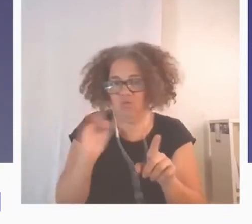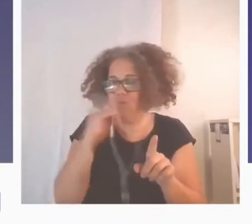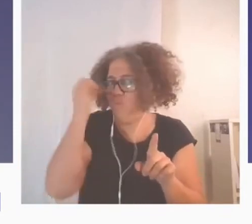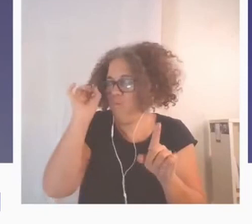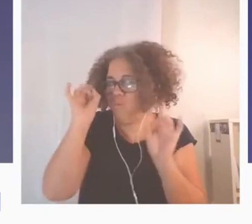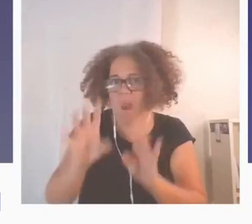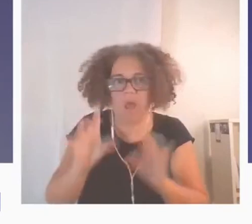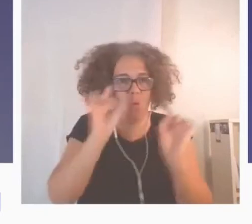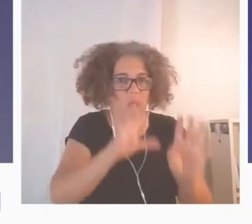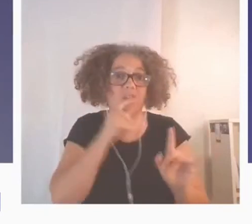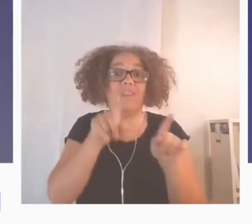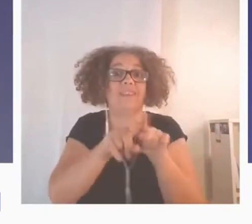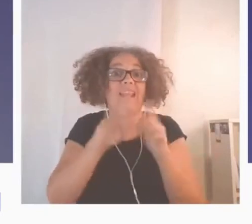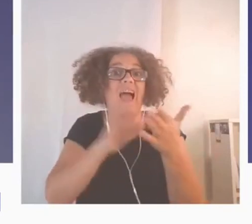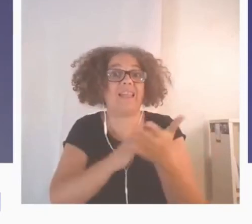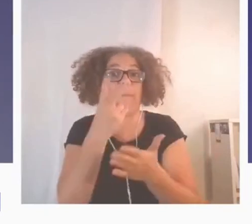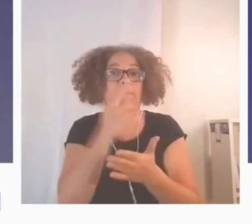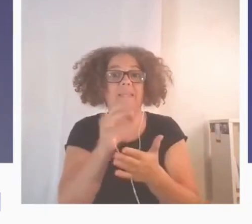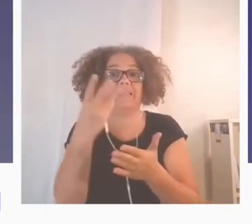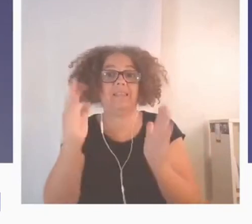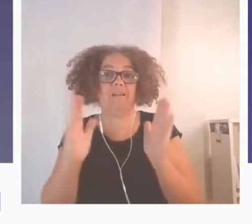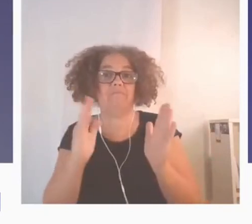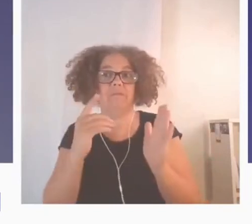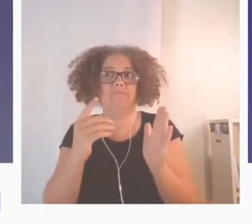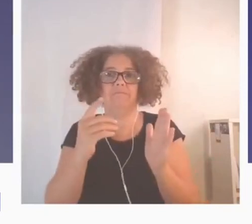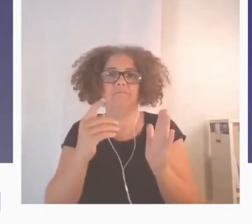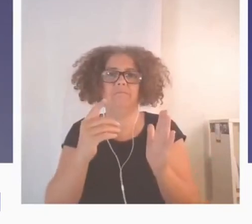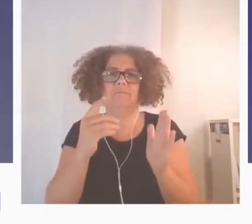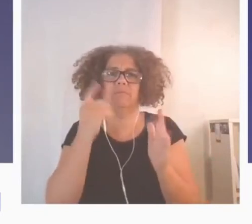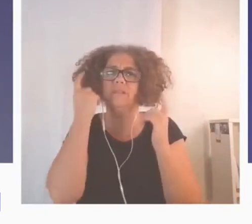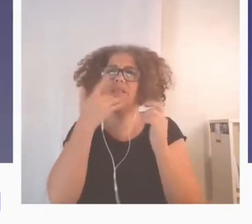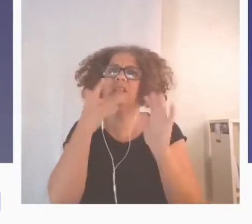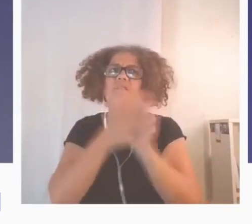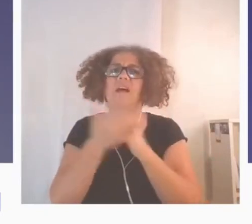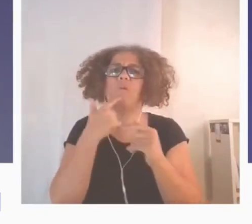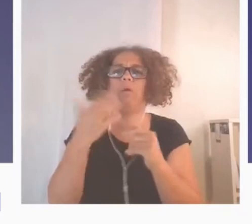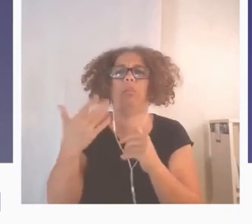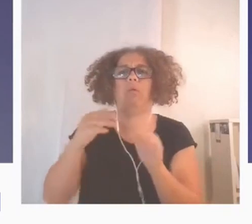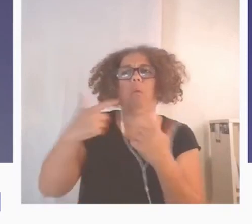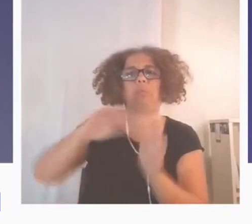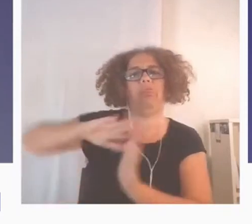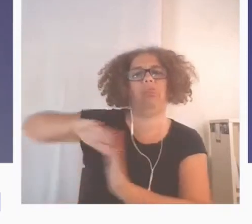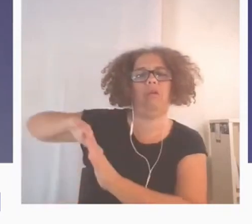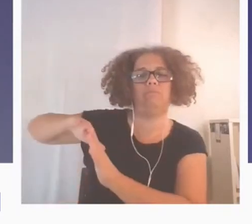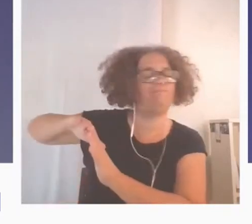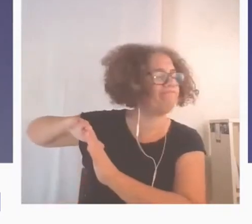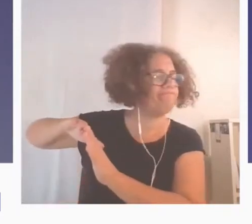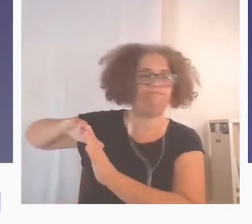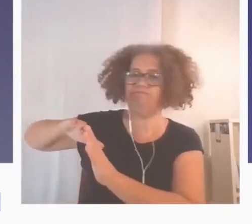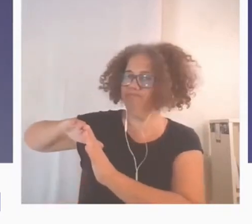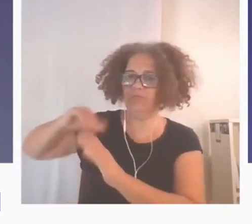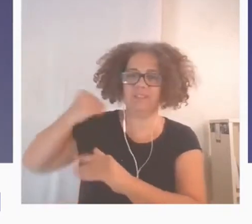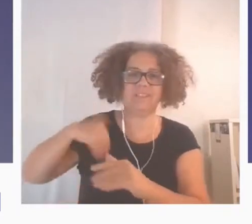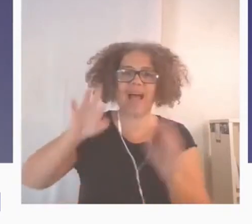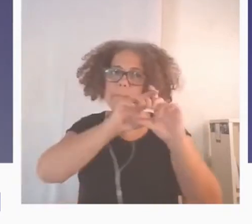la Agenda 2030 además lo hizo muy claro, sin dejar a nadie atrás, pero a nadie es a nadie. Por suerte tenemos ya a las empresas comprometidas,